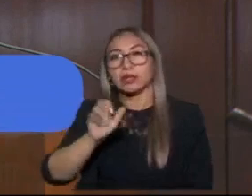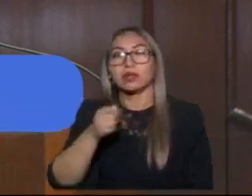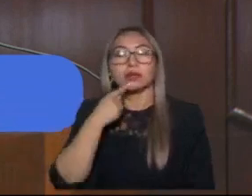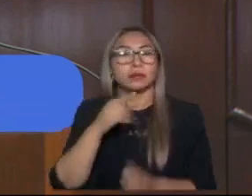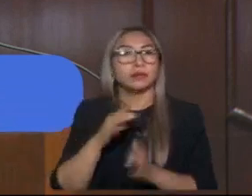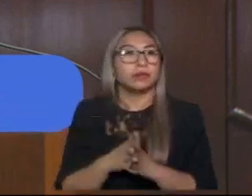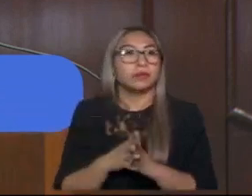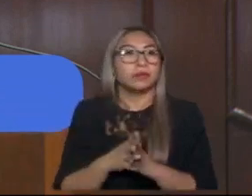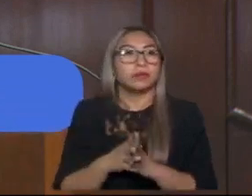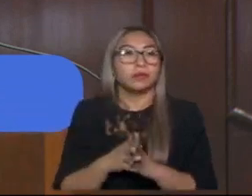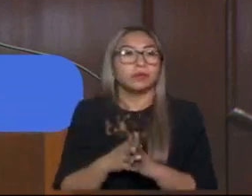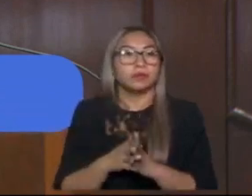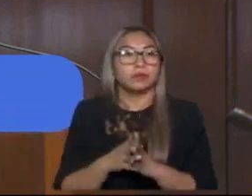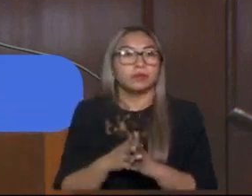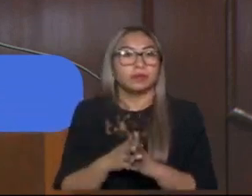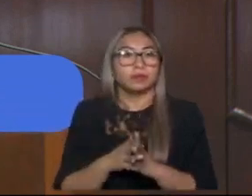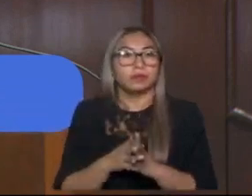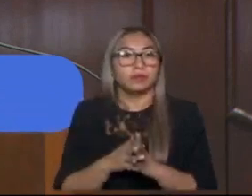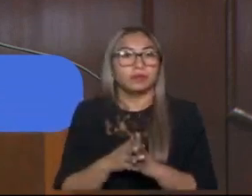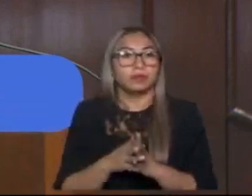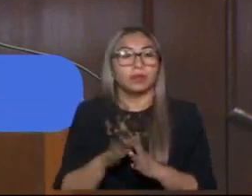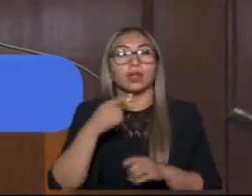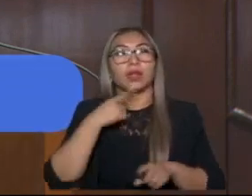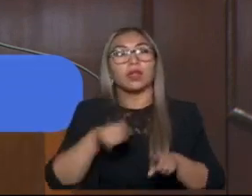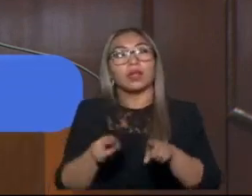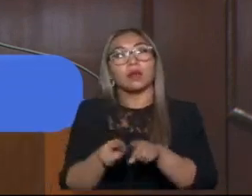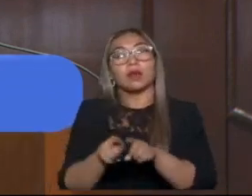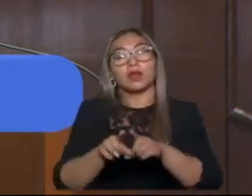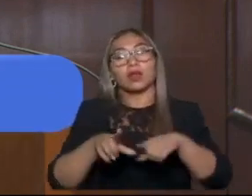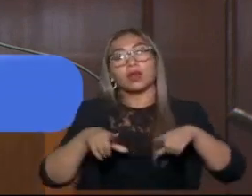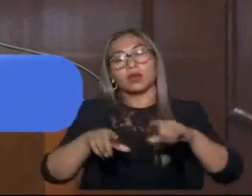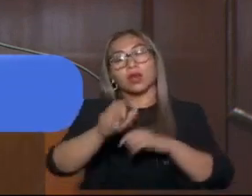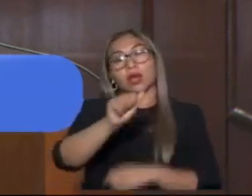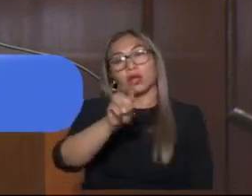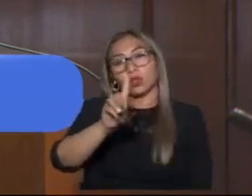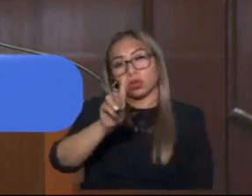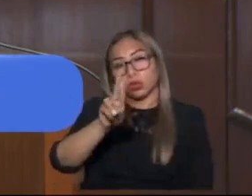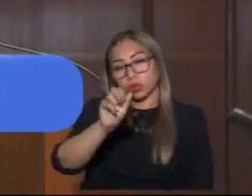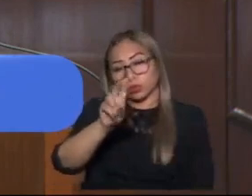restauración del Fuerte San Lorenzo y Aduana de Portobelo,